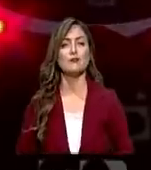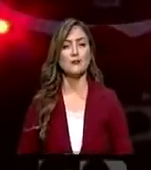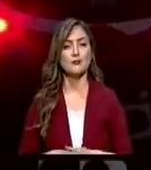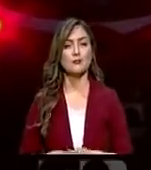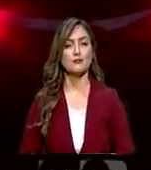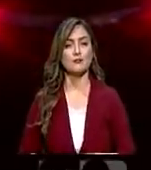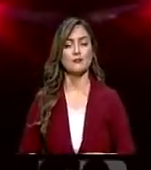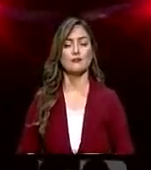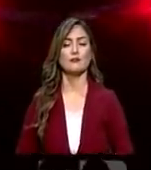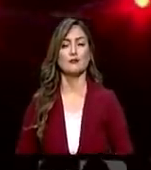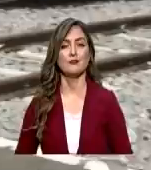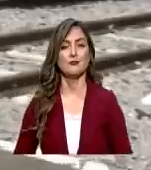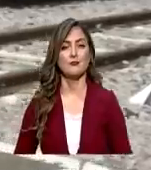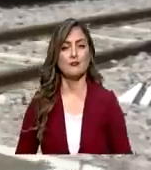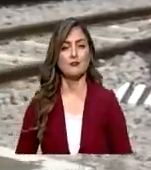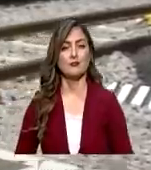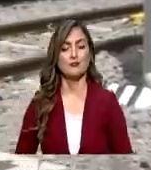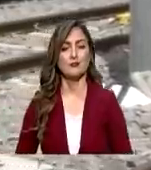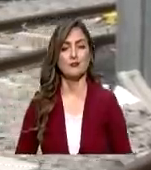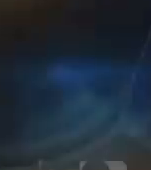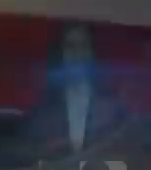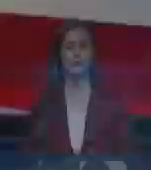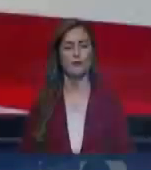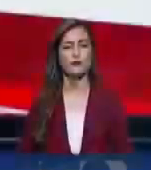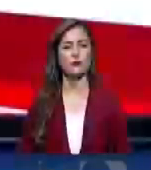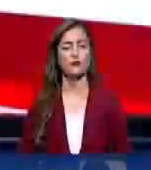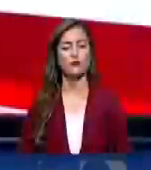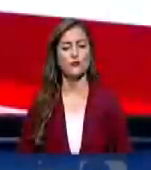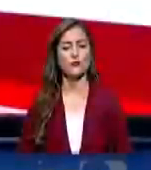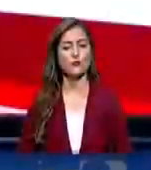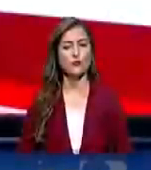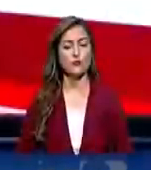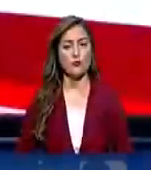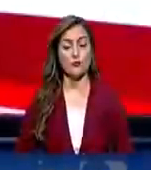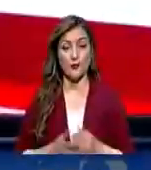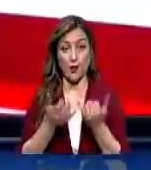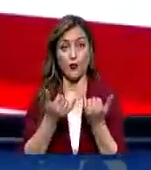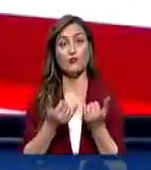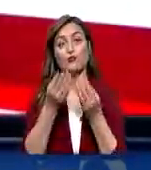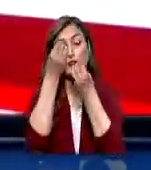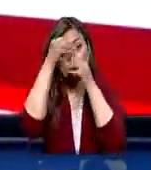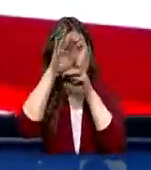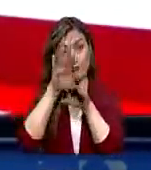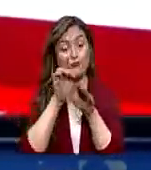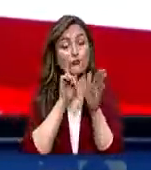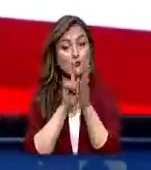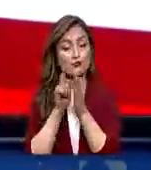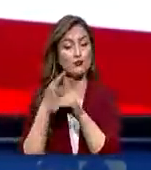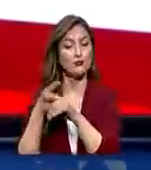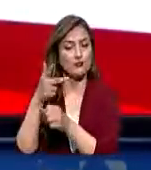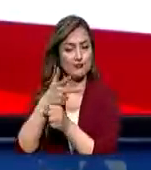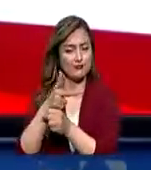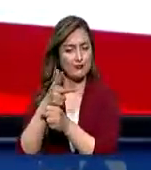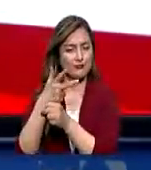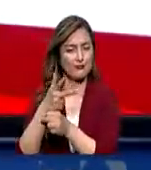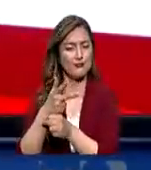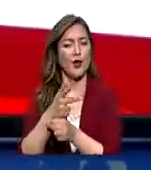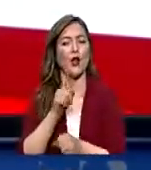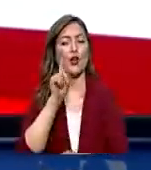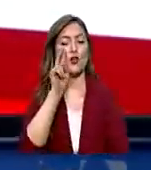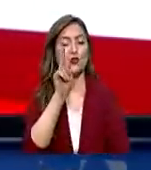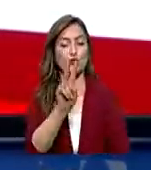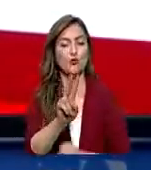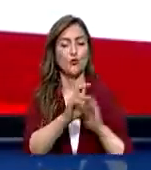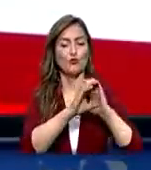En Quito, Stephanie Paz, 24 horas. Hoy en De Primera Mano, en video fue captada la competencia